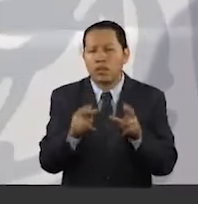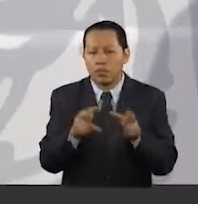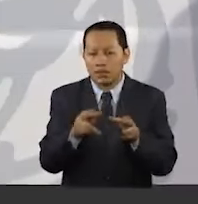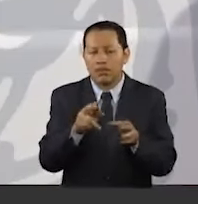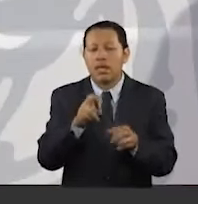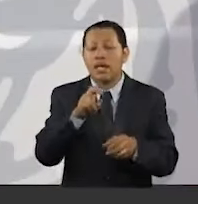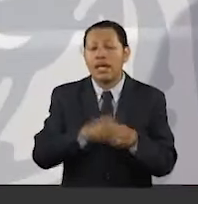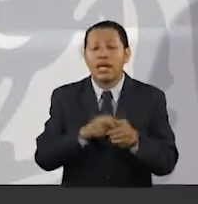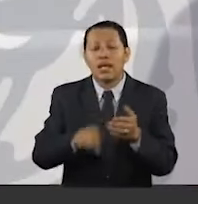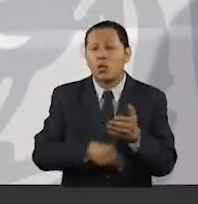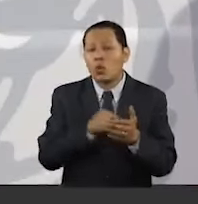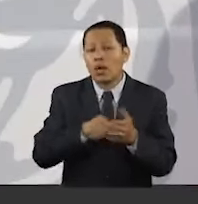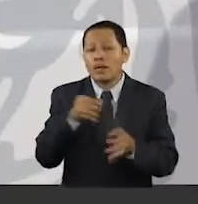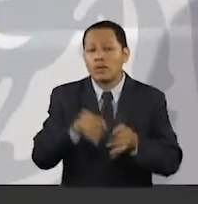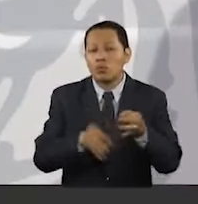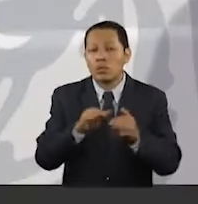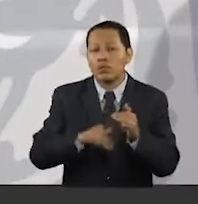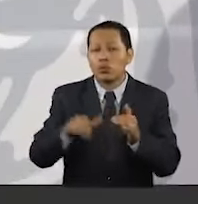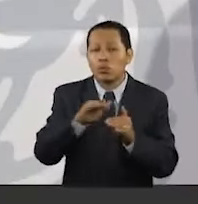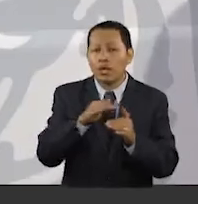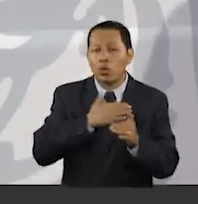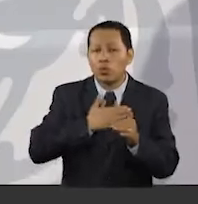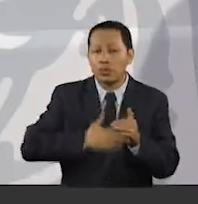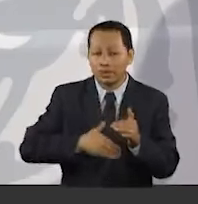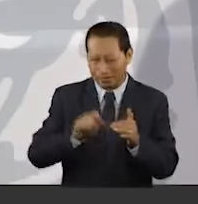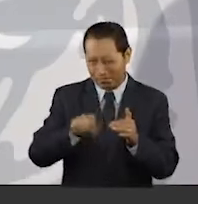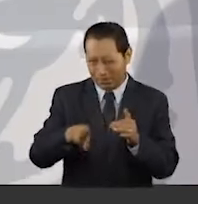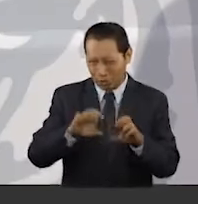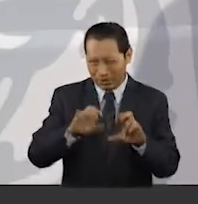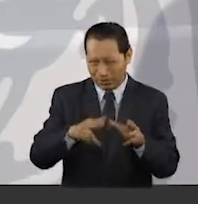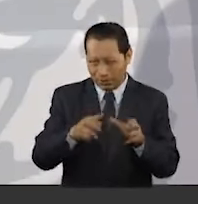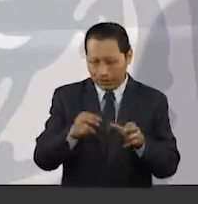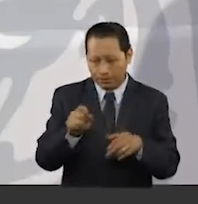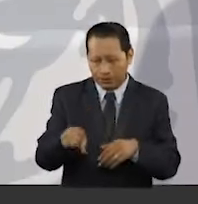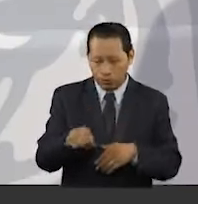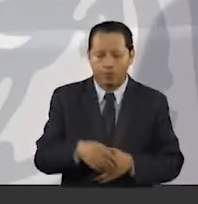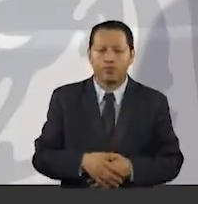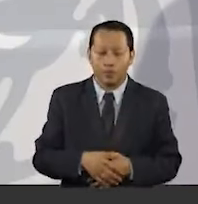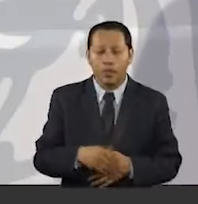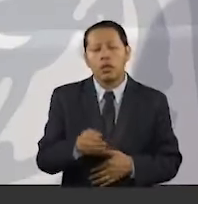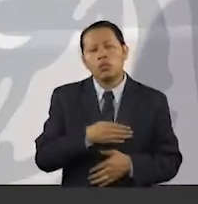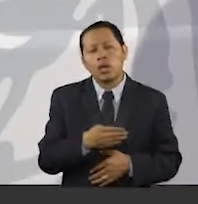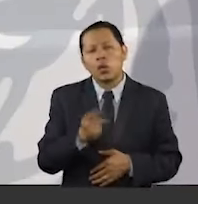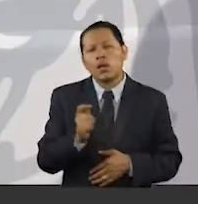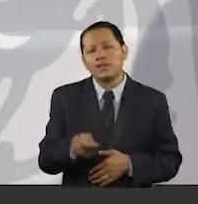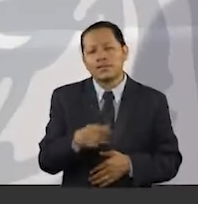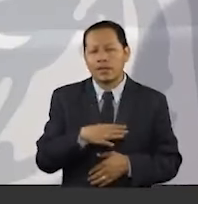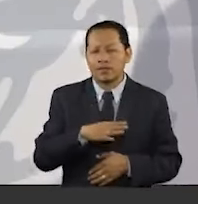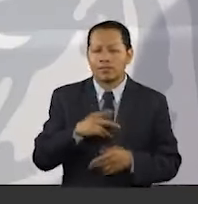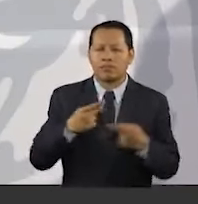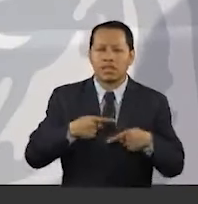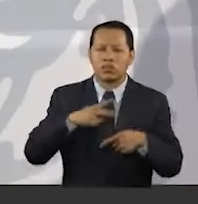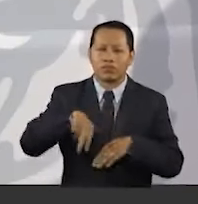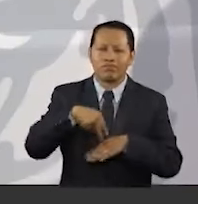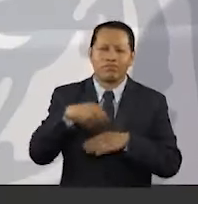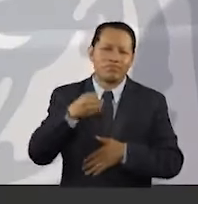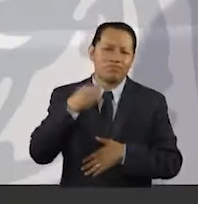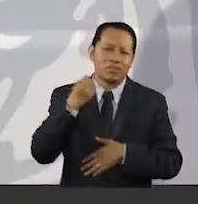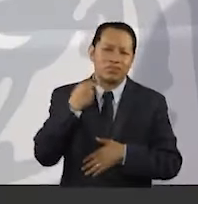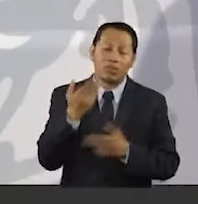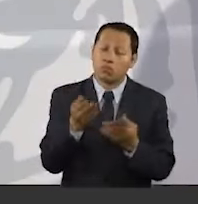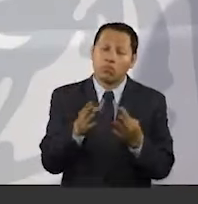ser en las instalaciones del Tribunal Superior de Justicia del Estado y eh Bueno pues vamos a tener ponentes muy